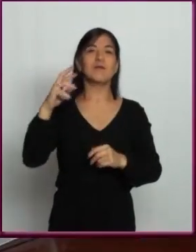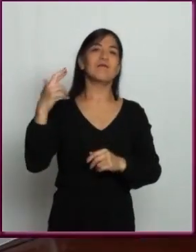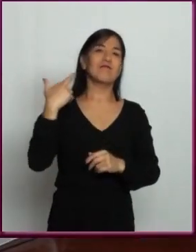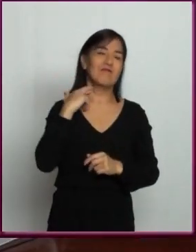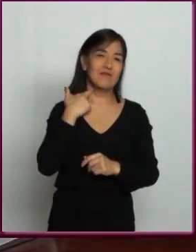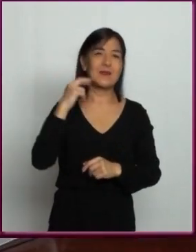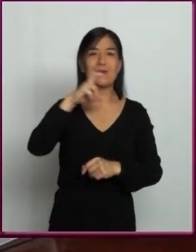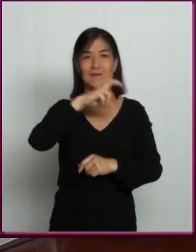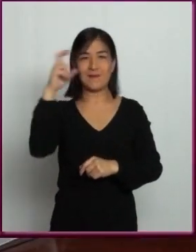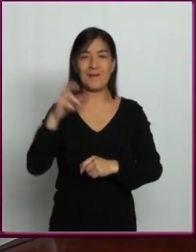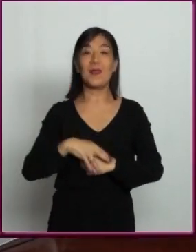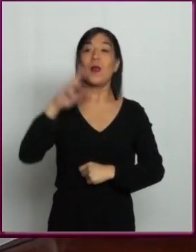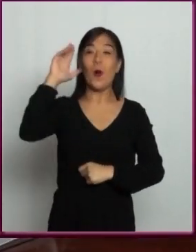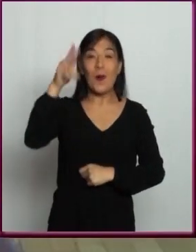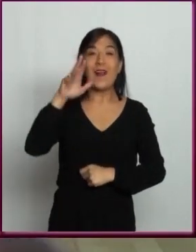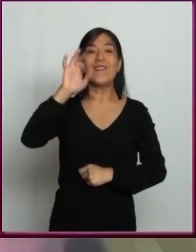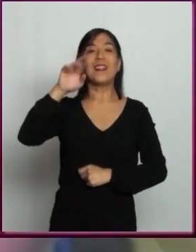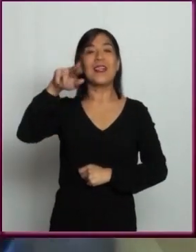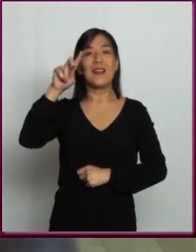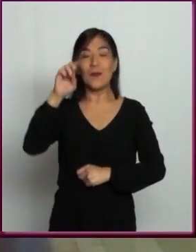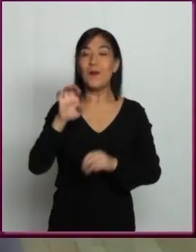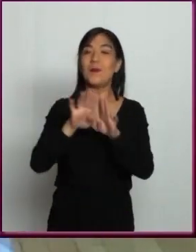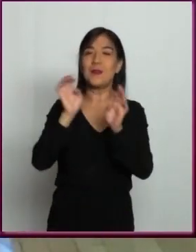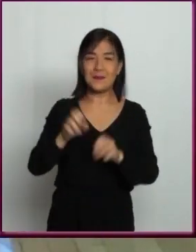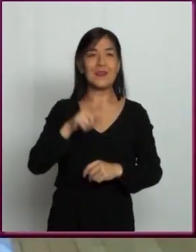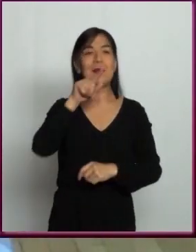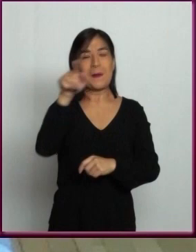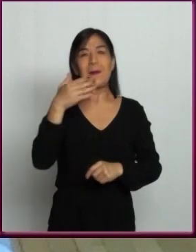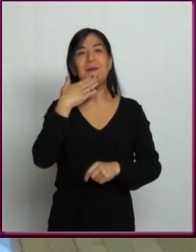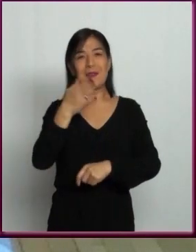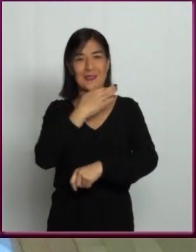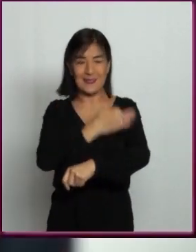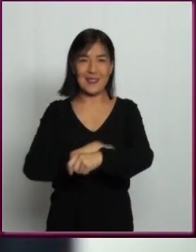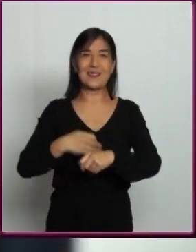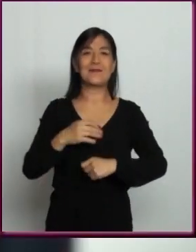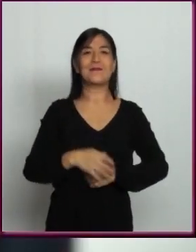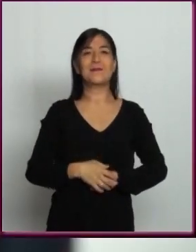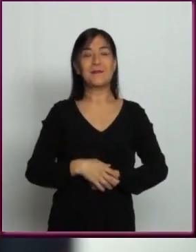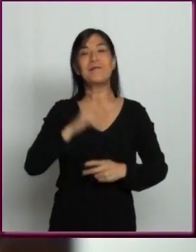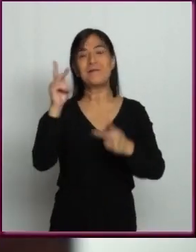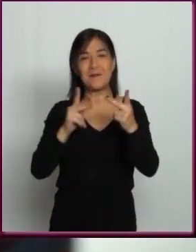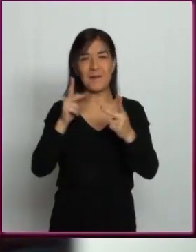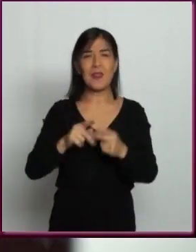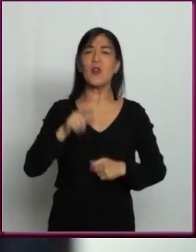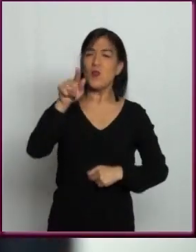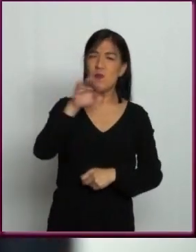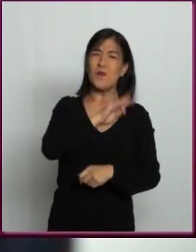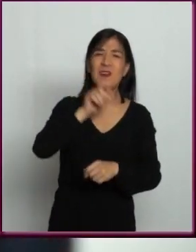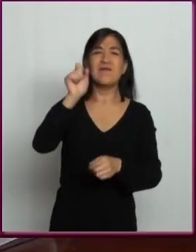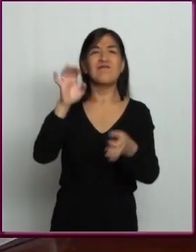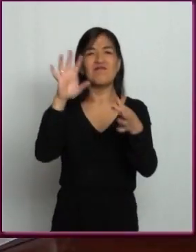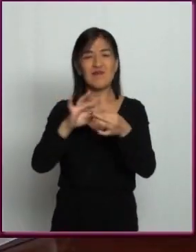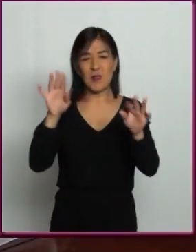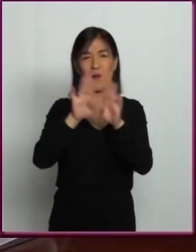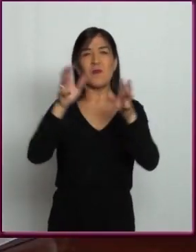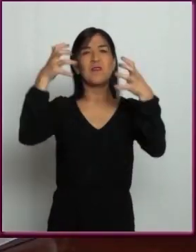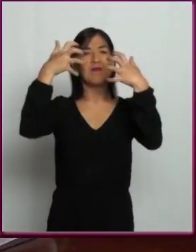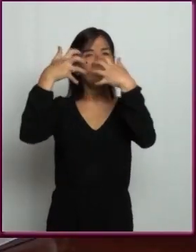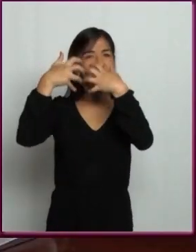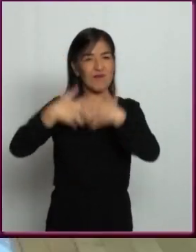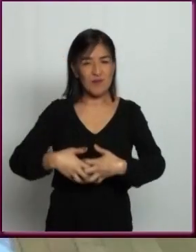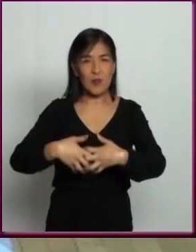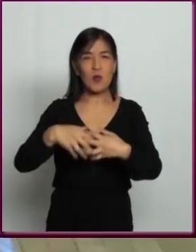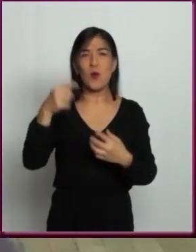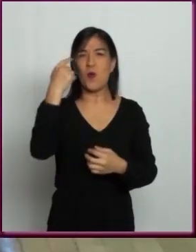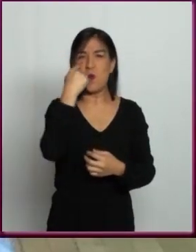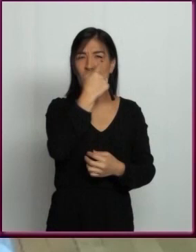¿Qué tal, Fernando? ¿Cómo estás? Hola, buenas tardes, ¿cómo están? Muy bien, todo por acá. Perfecto. ¿Nos podrías explicar brevemente cómo funciona un